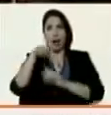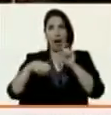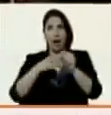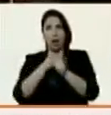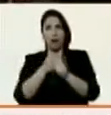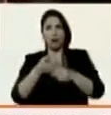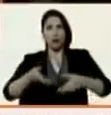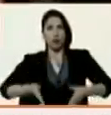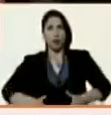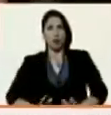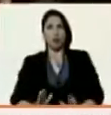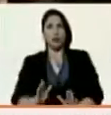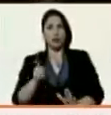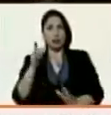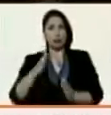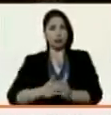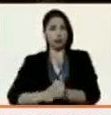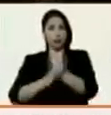pero